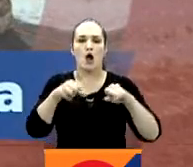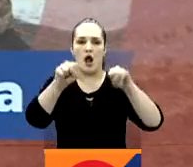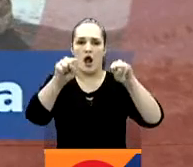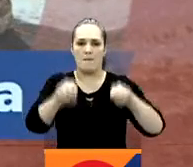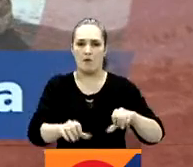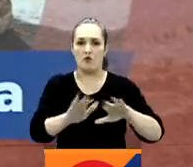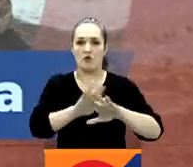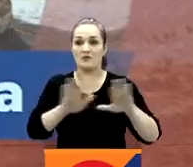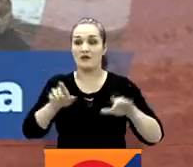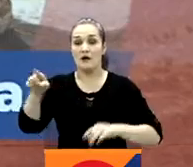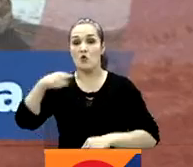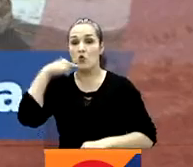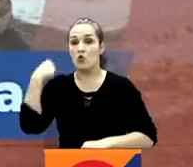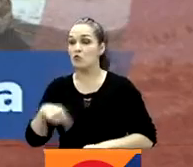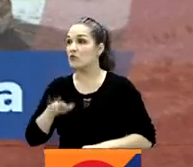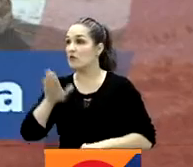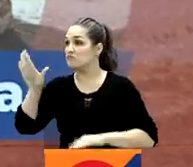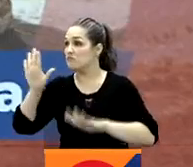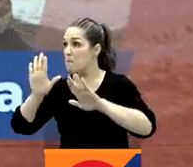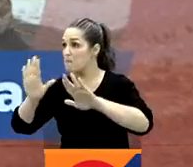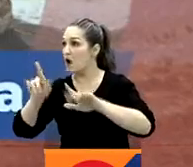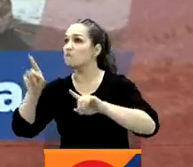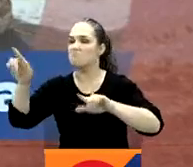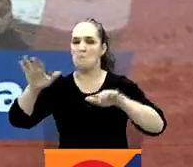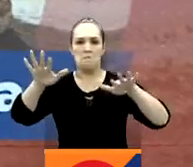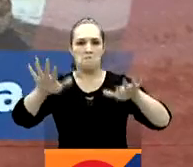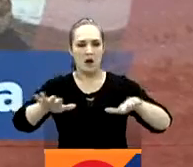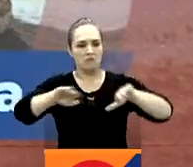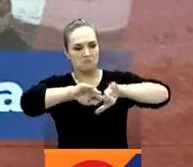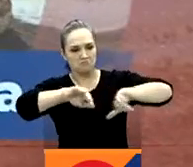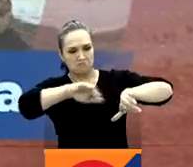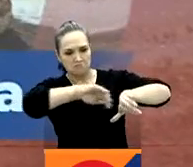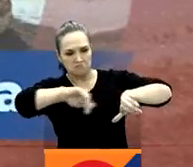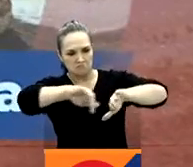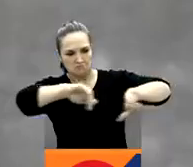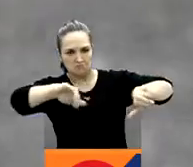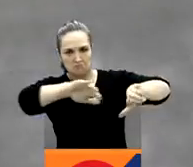sus hostilidades y los civiles podrán evacuar para ponerse a salvo.